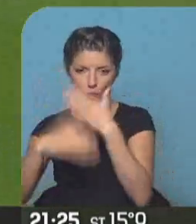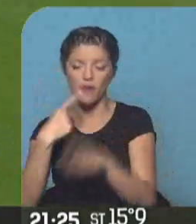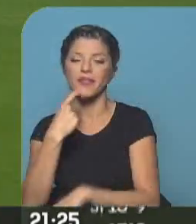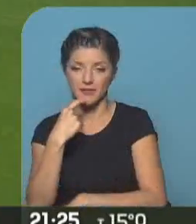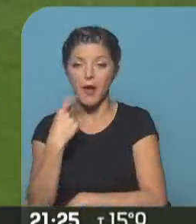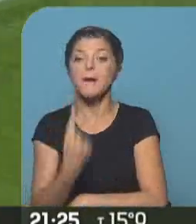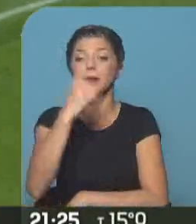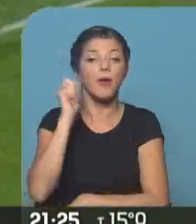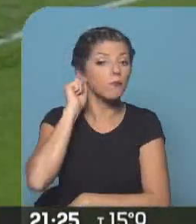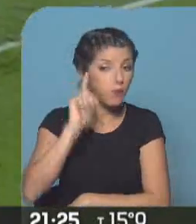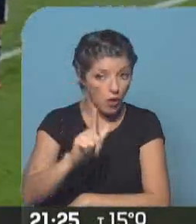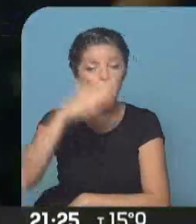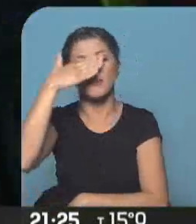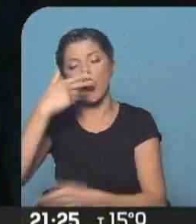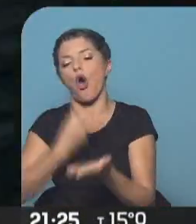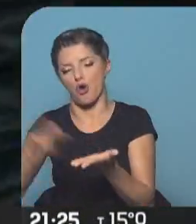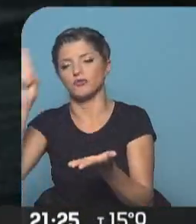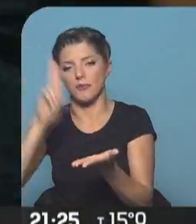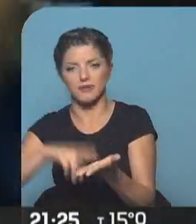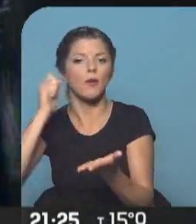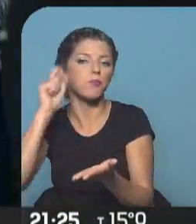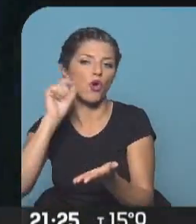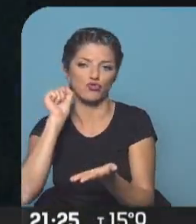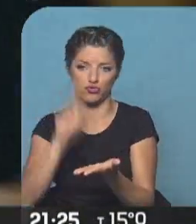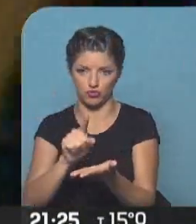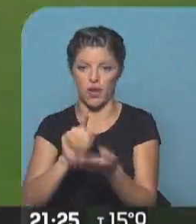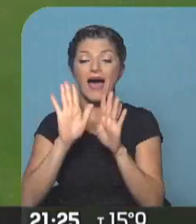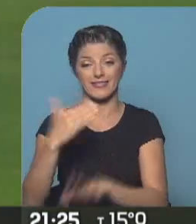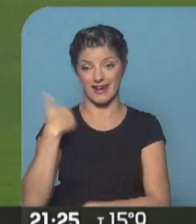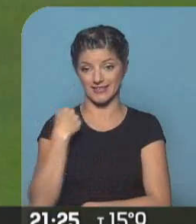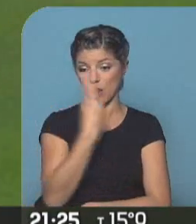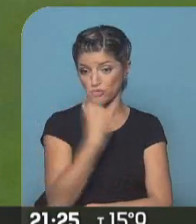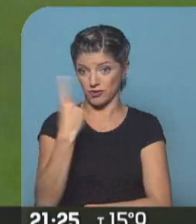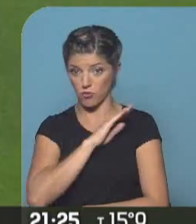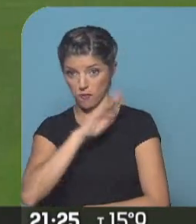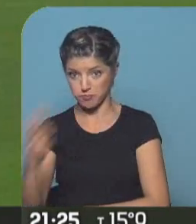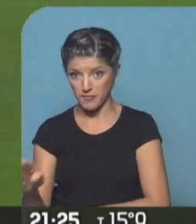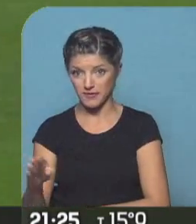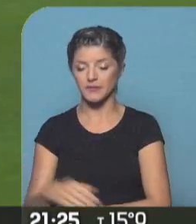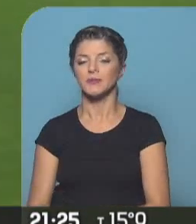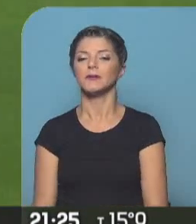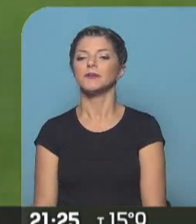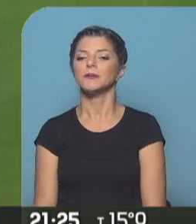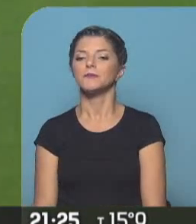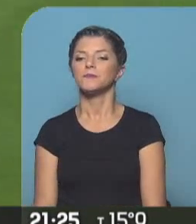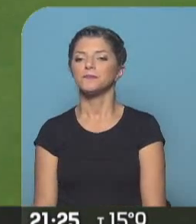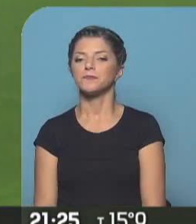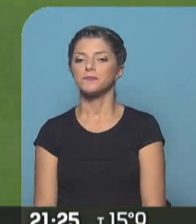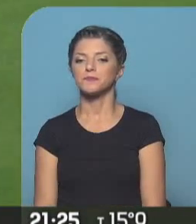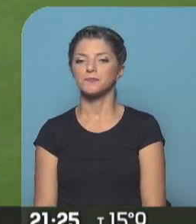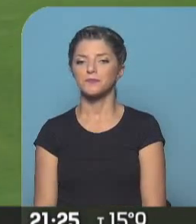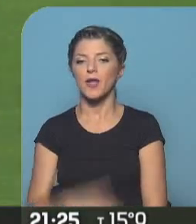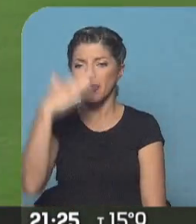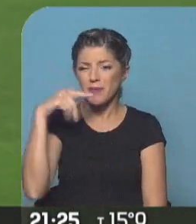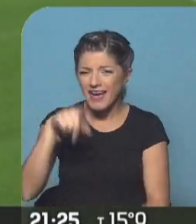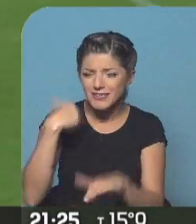y luego iba a volver a aparecer Escoco para darle la victoria al seleccionado. Así gritaba Mano Meneses, el del scratch, y después esta